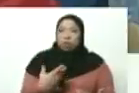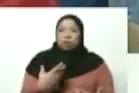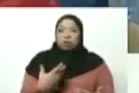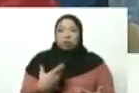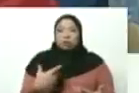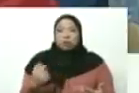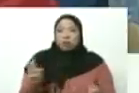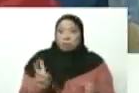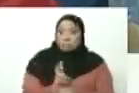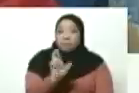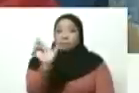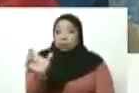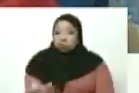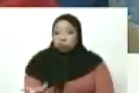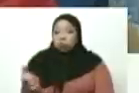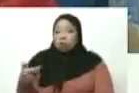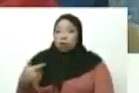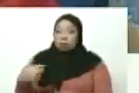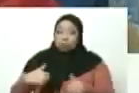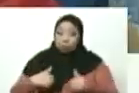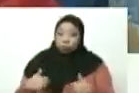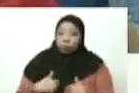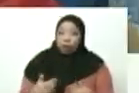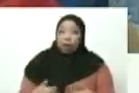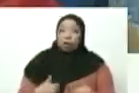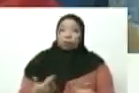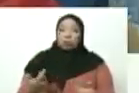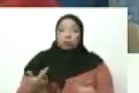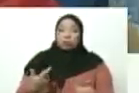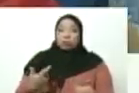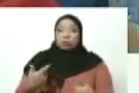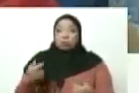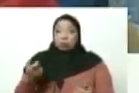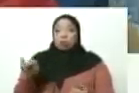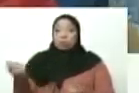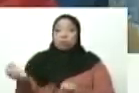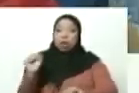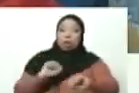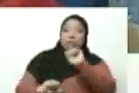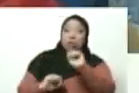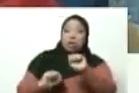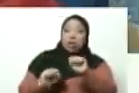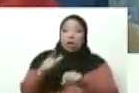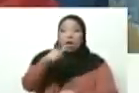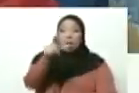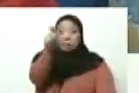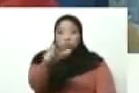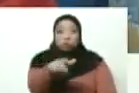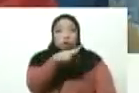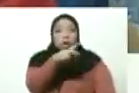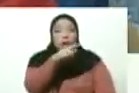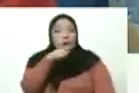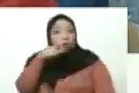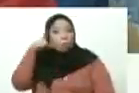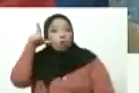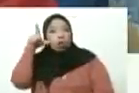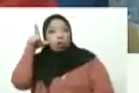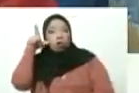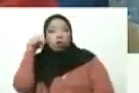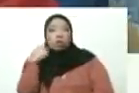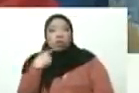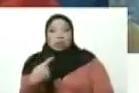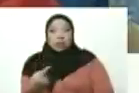propias víctimas para que interpelarán al señor lópez ya quienes han salido en defensa